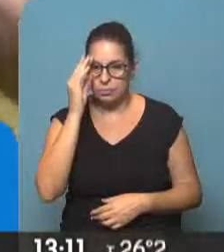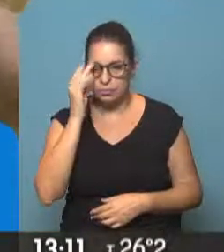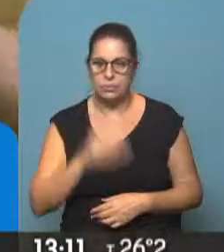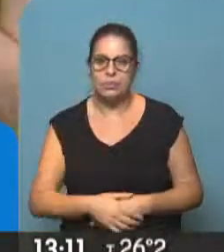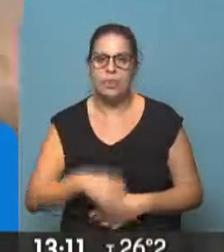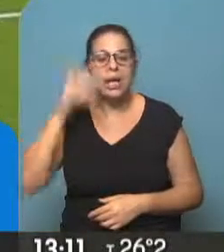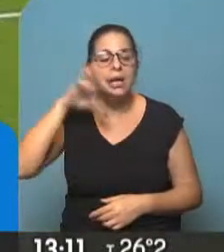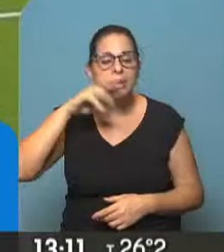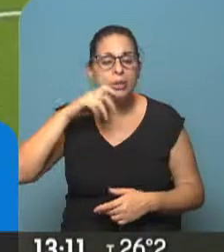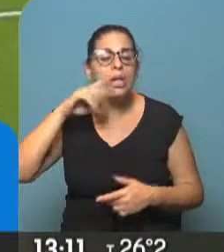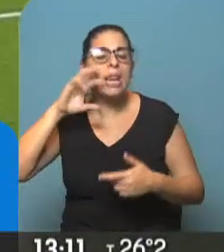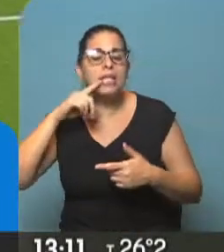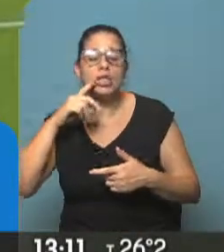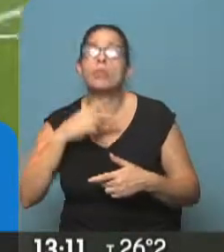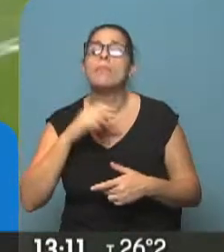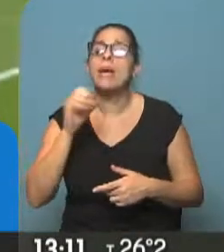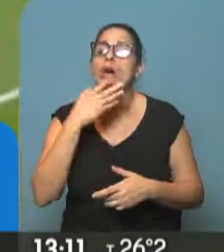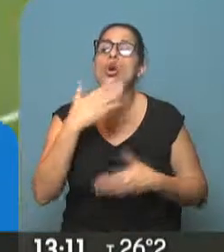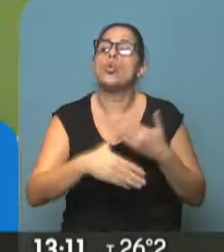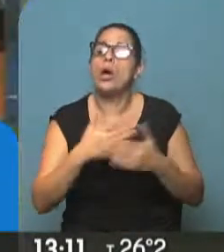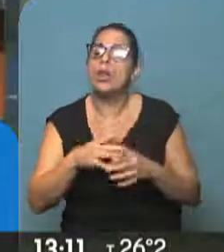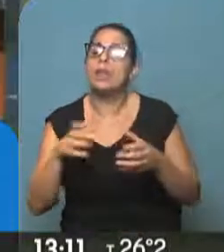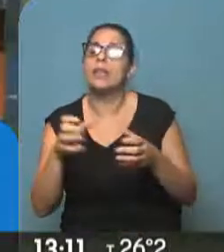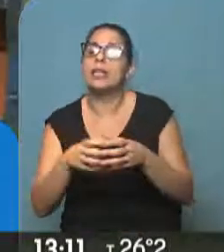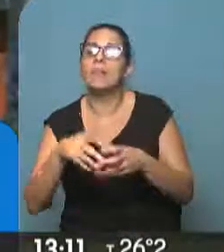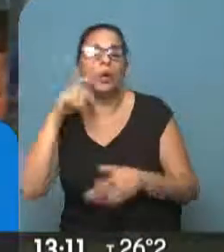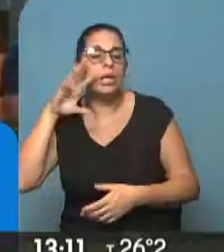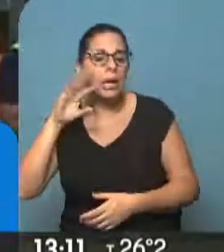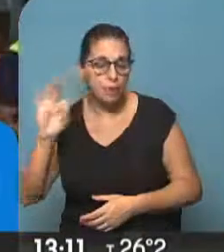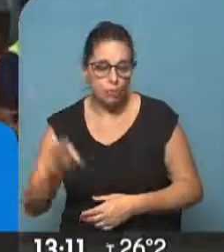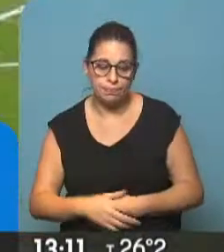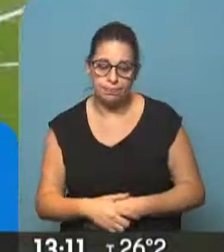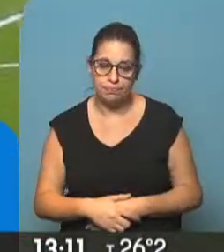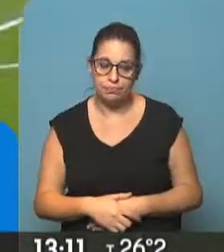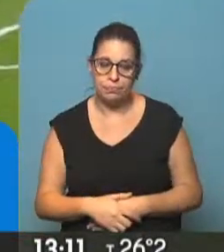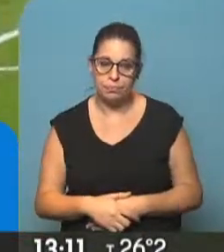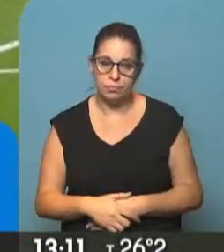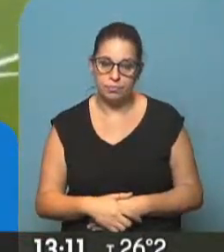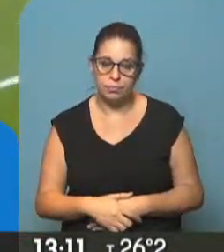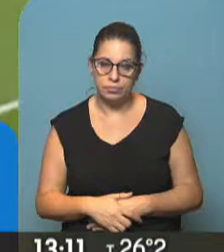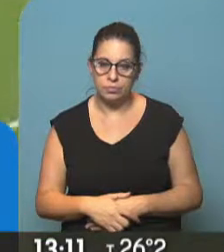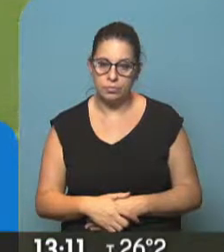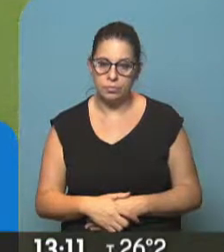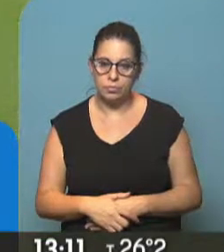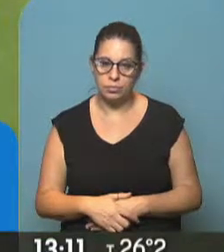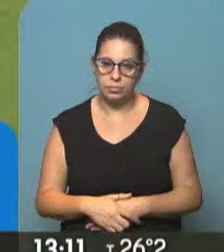Alisson y Everton fueron los mejores en el equipo campeón. En definitiva,